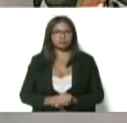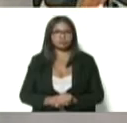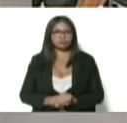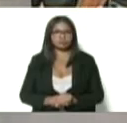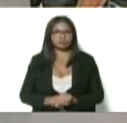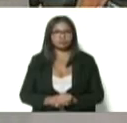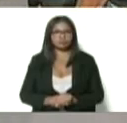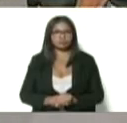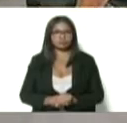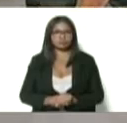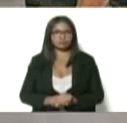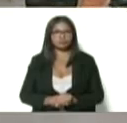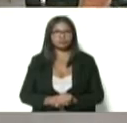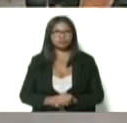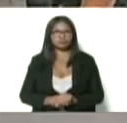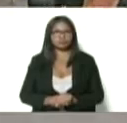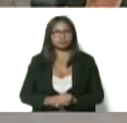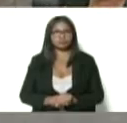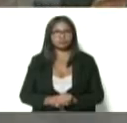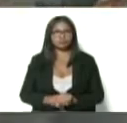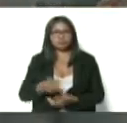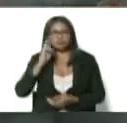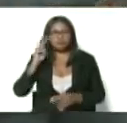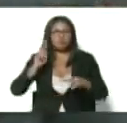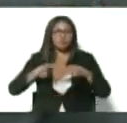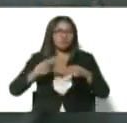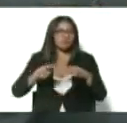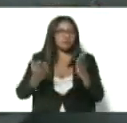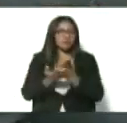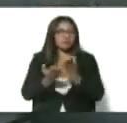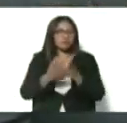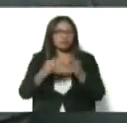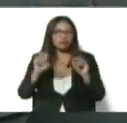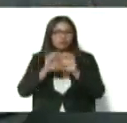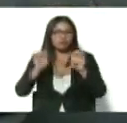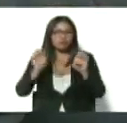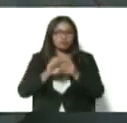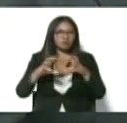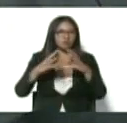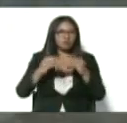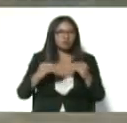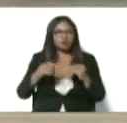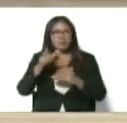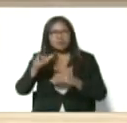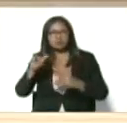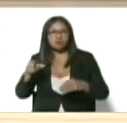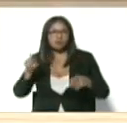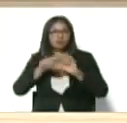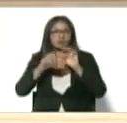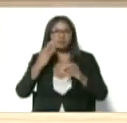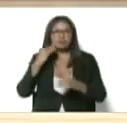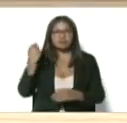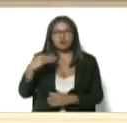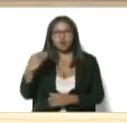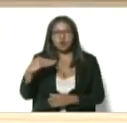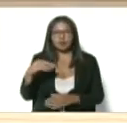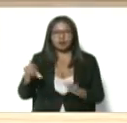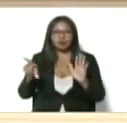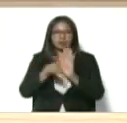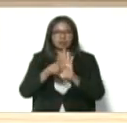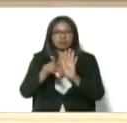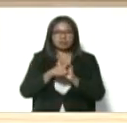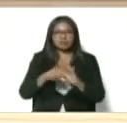con la educación al niño en la escuela con la educación de la adolescente del joven en los liceos